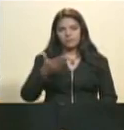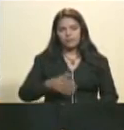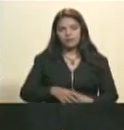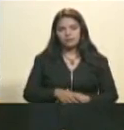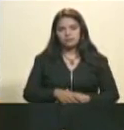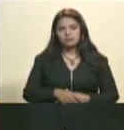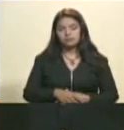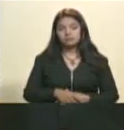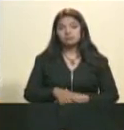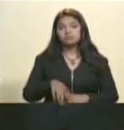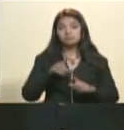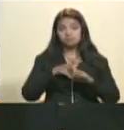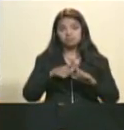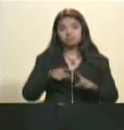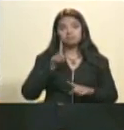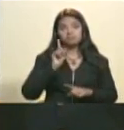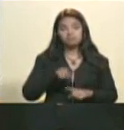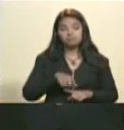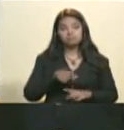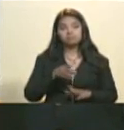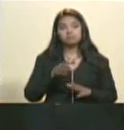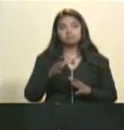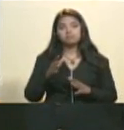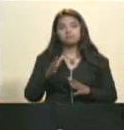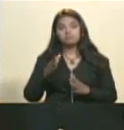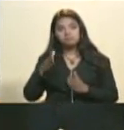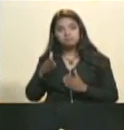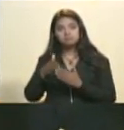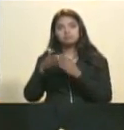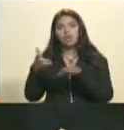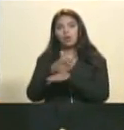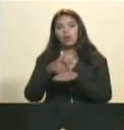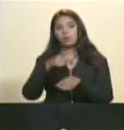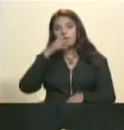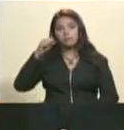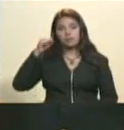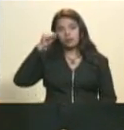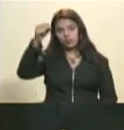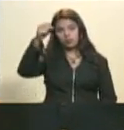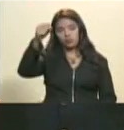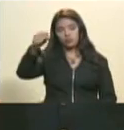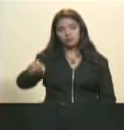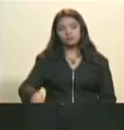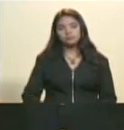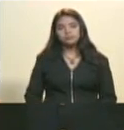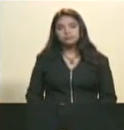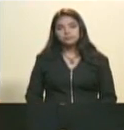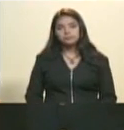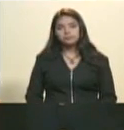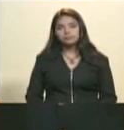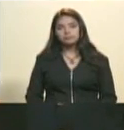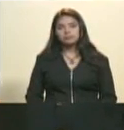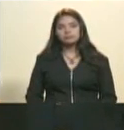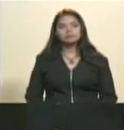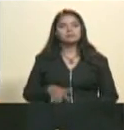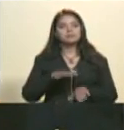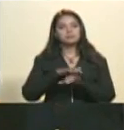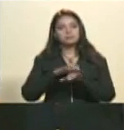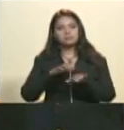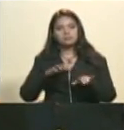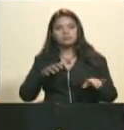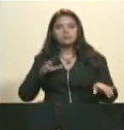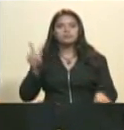y a propósito de la asunción al gobierno del presidente Nicolás Maduro Moros, quien por mayoría de